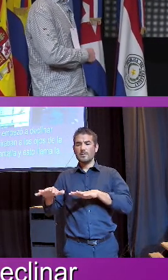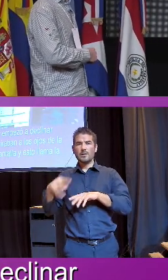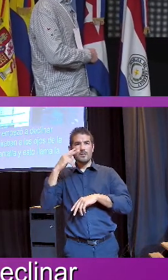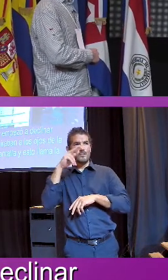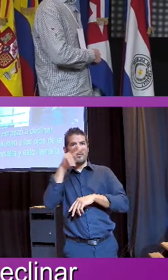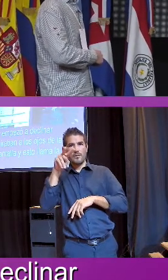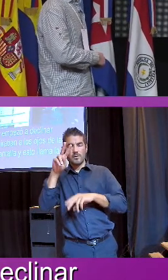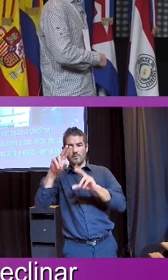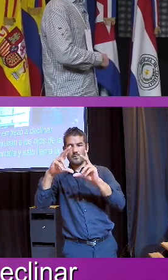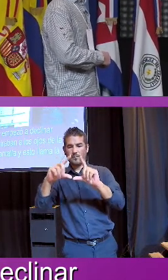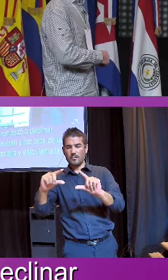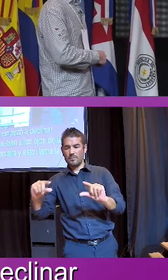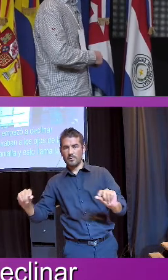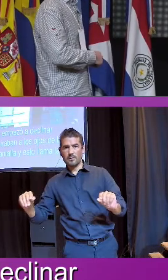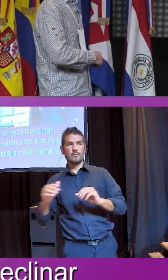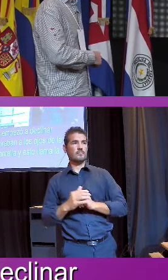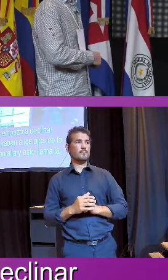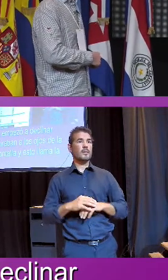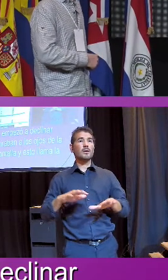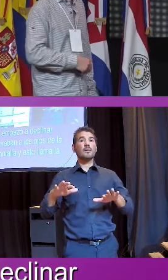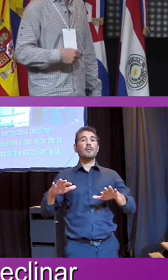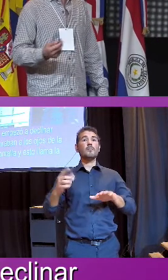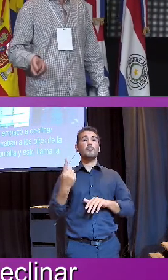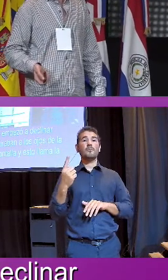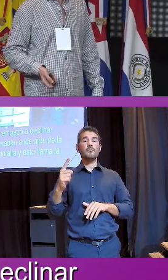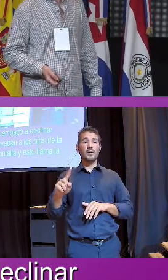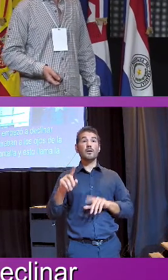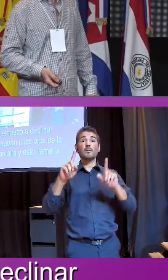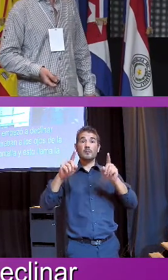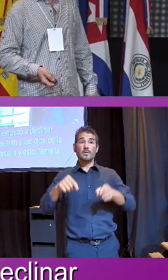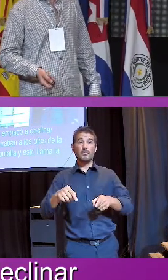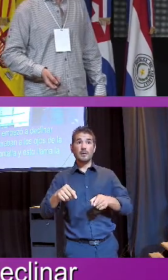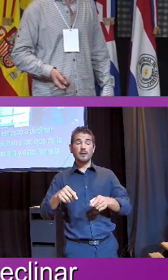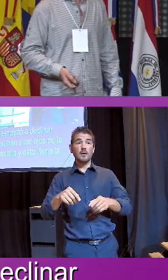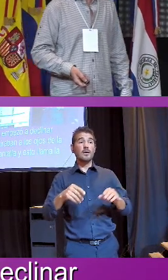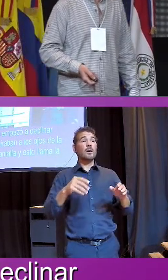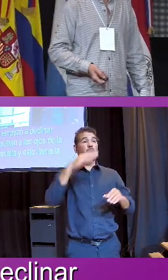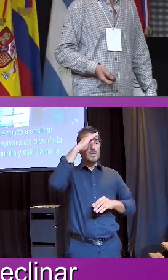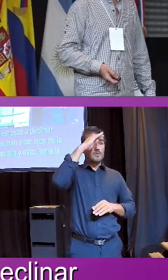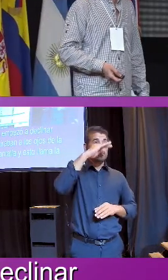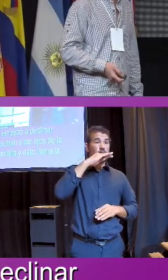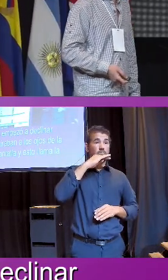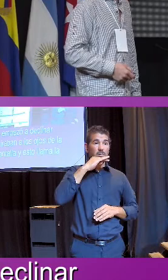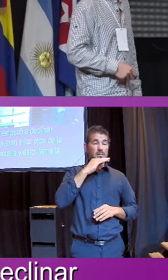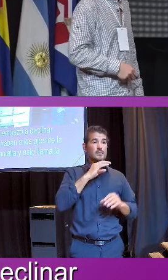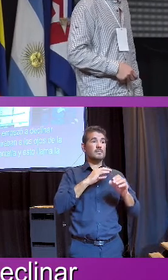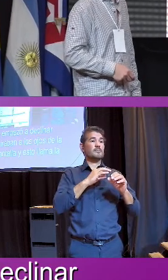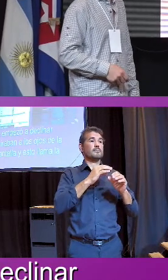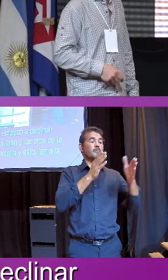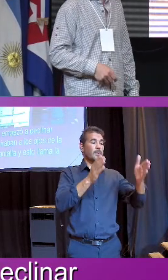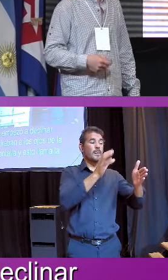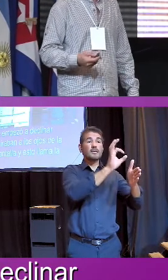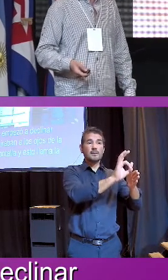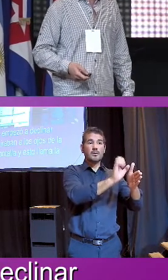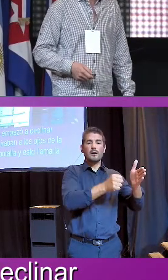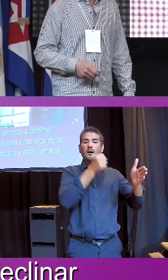no solo eso, los primeros 2 meses miran a los ojos igual que el resto, igual que los chicos que seguirán con un desarrollo típico.